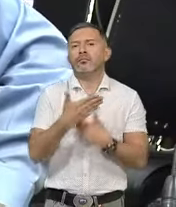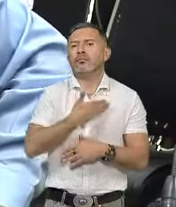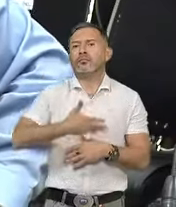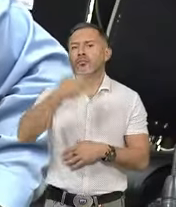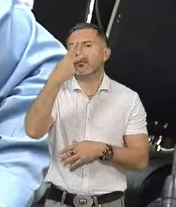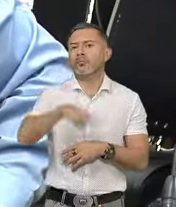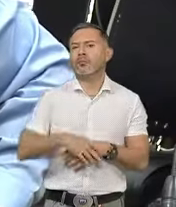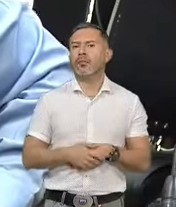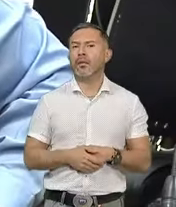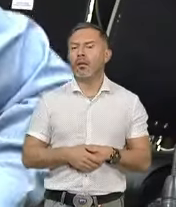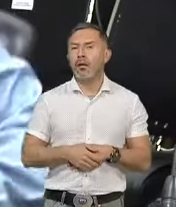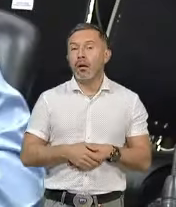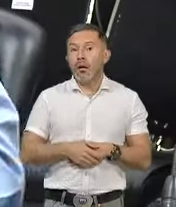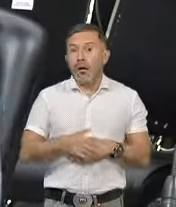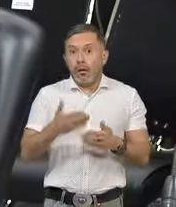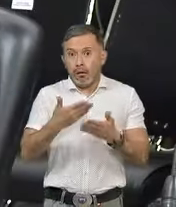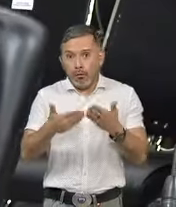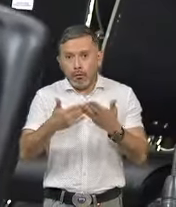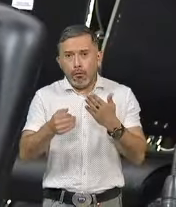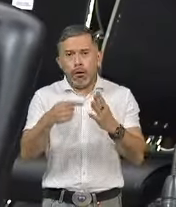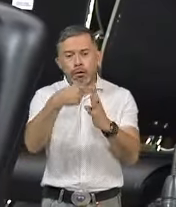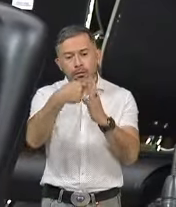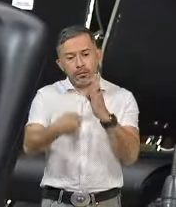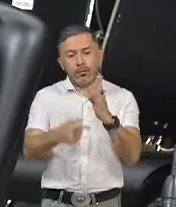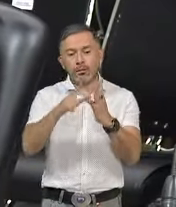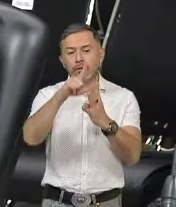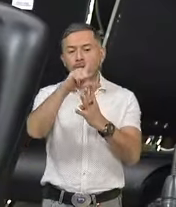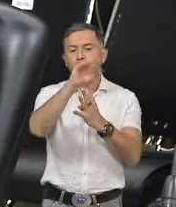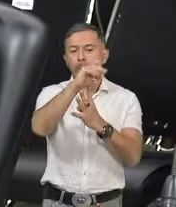parecería que en este juego de los